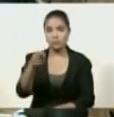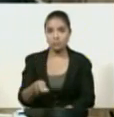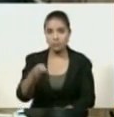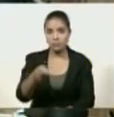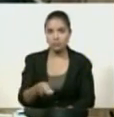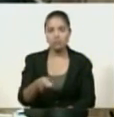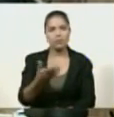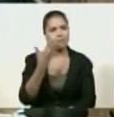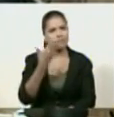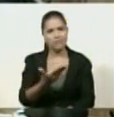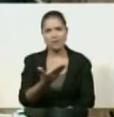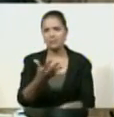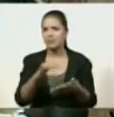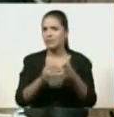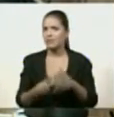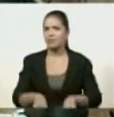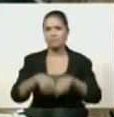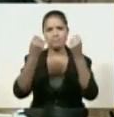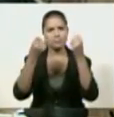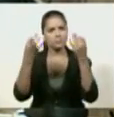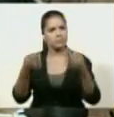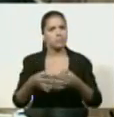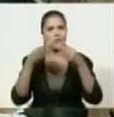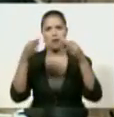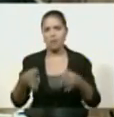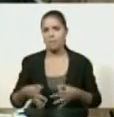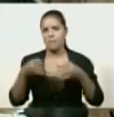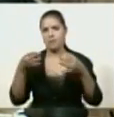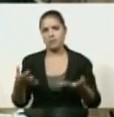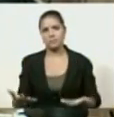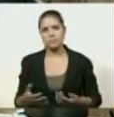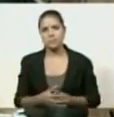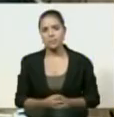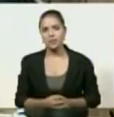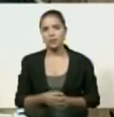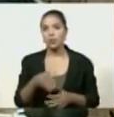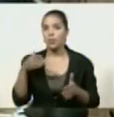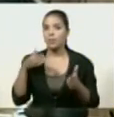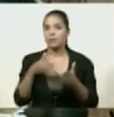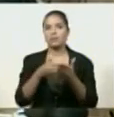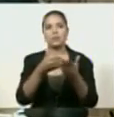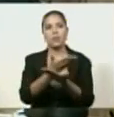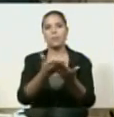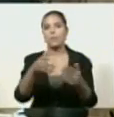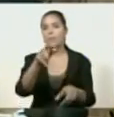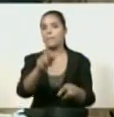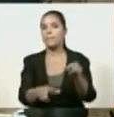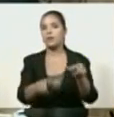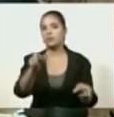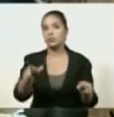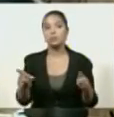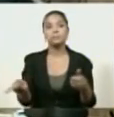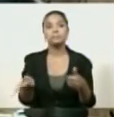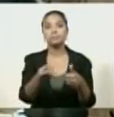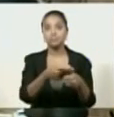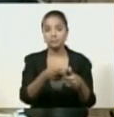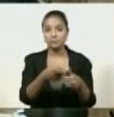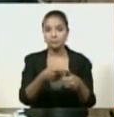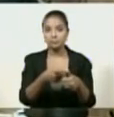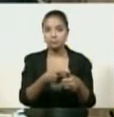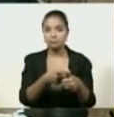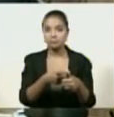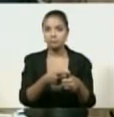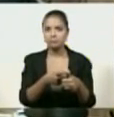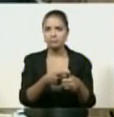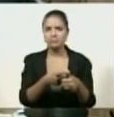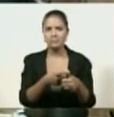Estamos en presencia de un delito de flagrancia permanente cometido por estos ciudadanos que, primero, se inviste de esta autoridad